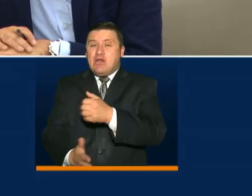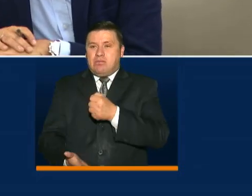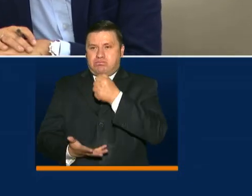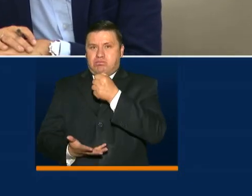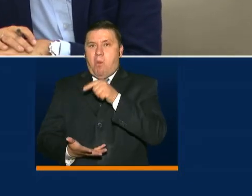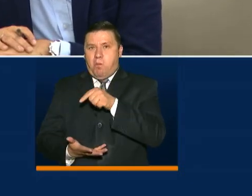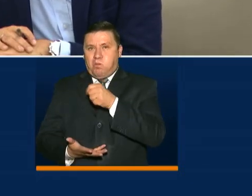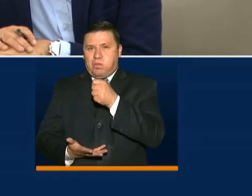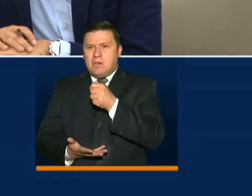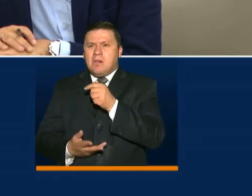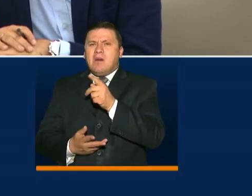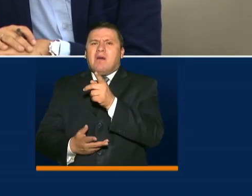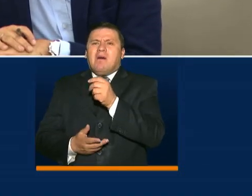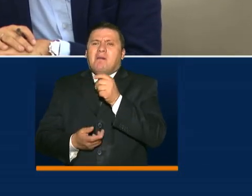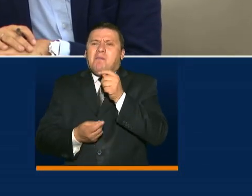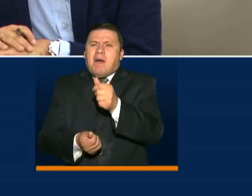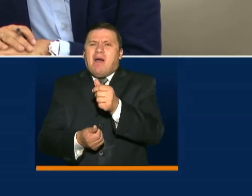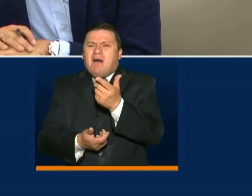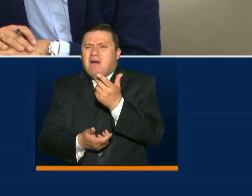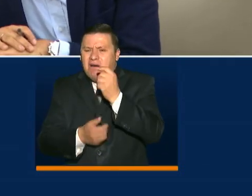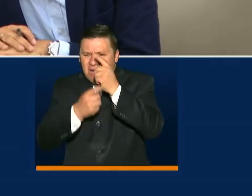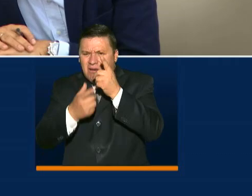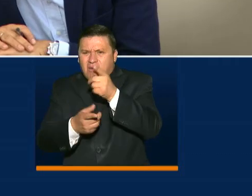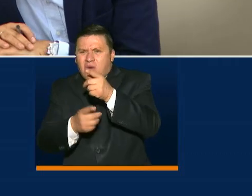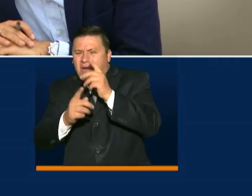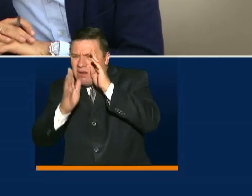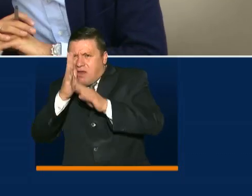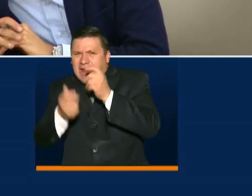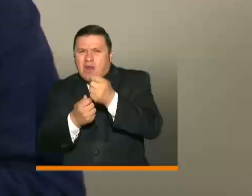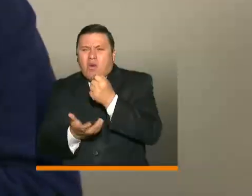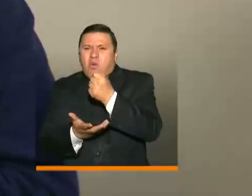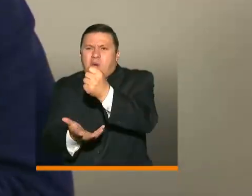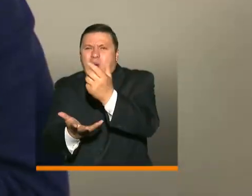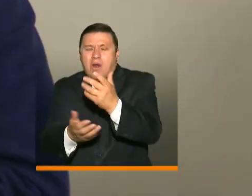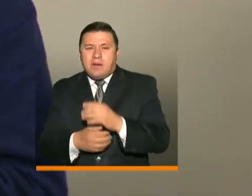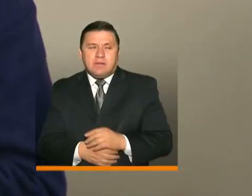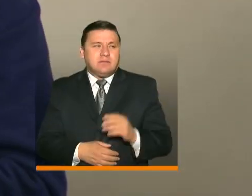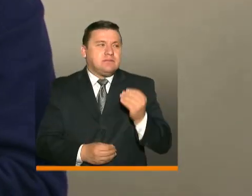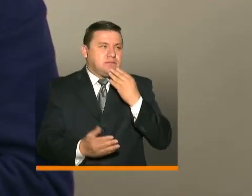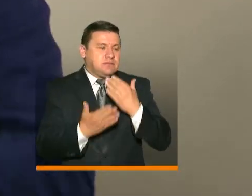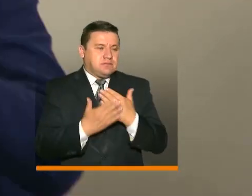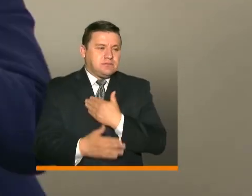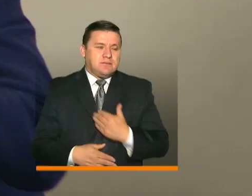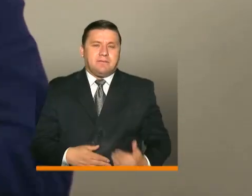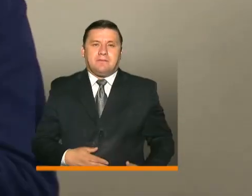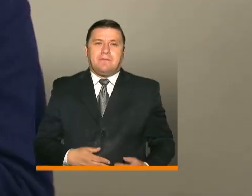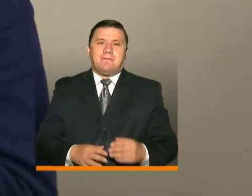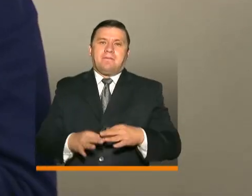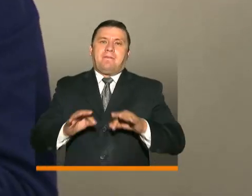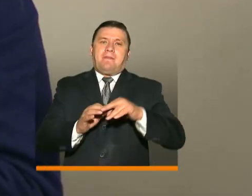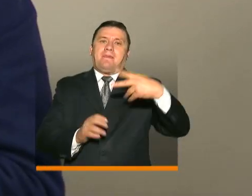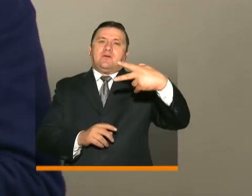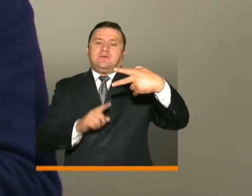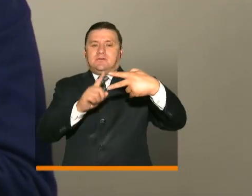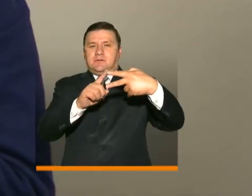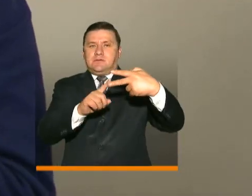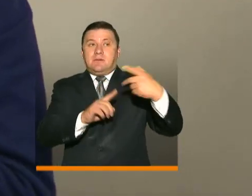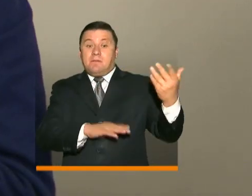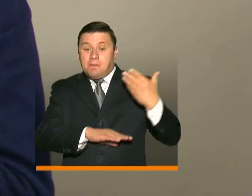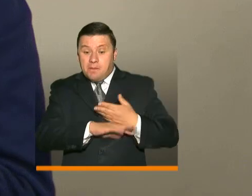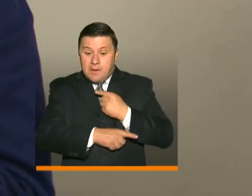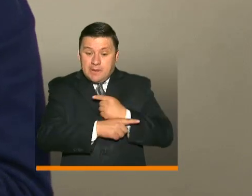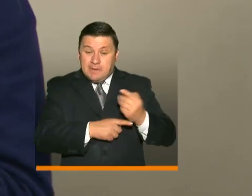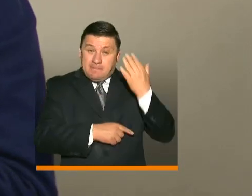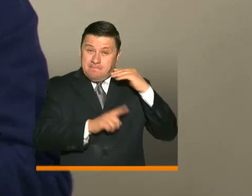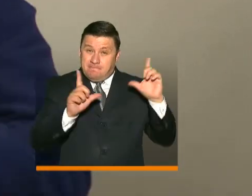hablemos de créditos, de qué tamaño estamos hablando y para qué tipo de emprendedores. Muchas gracias, presidente. Dos temas muy importantes. Usted nos lo había pedido hace una